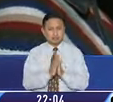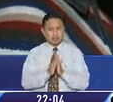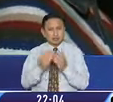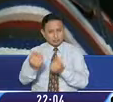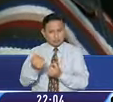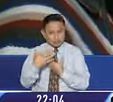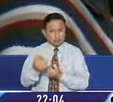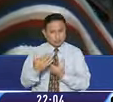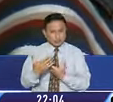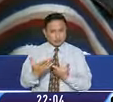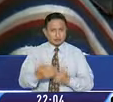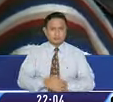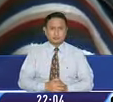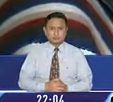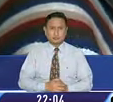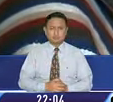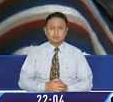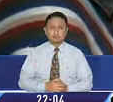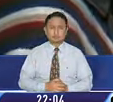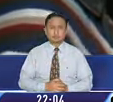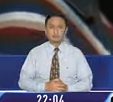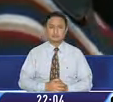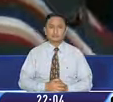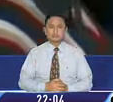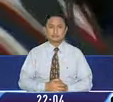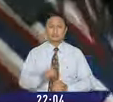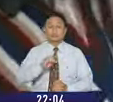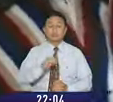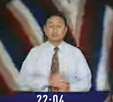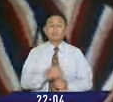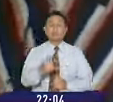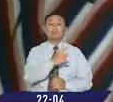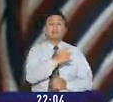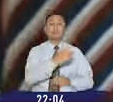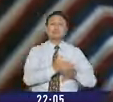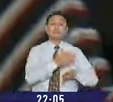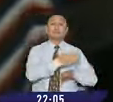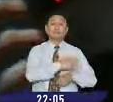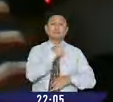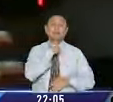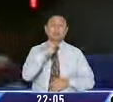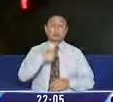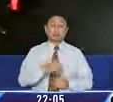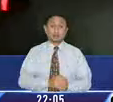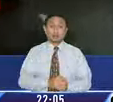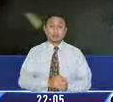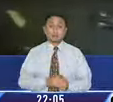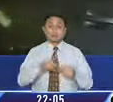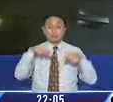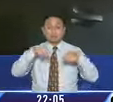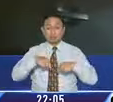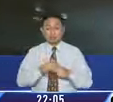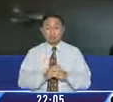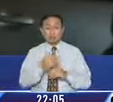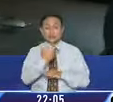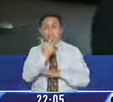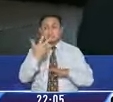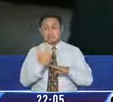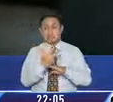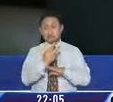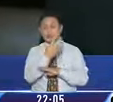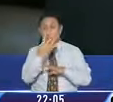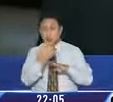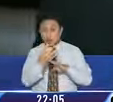dé la información definitiva. Así es, ellos habían mencionado fuera de cámaras que incluso habían estado esperando ya por 3, 4, 5